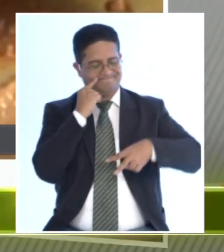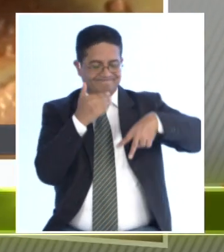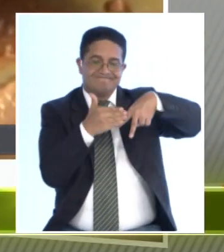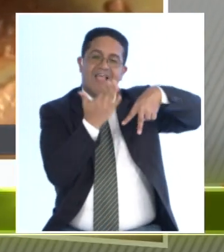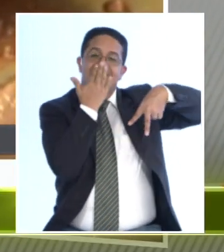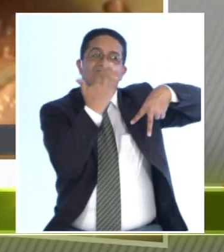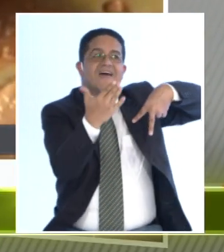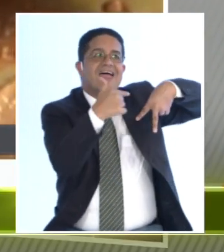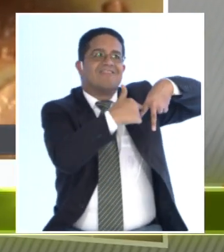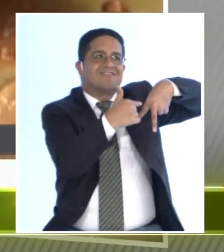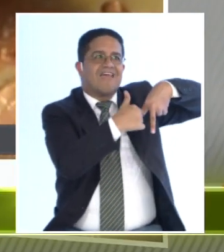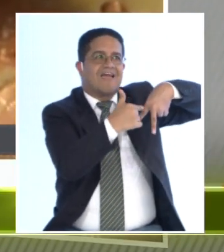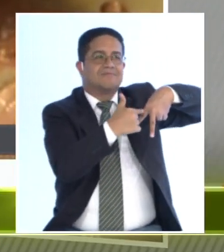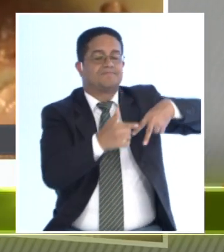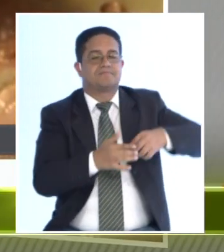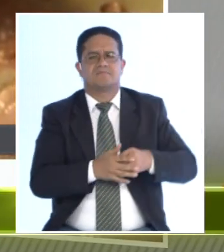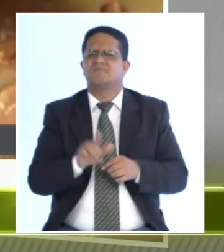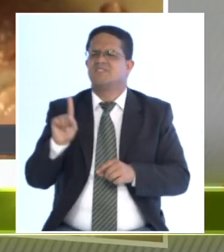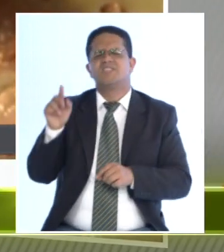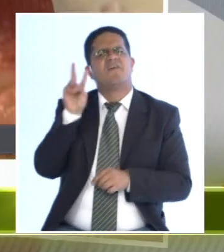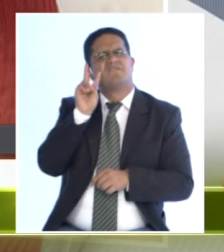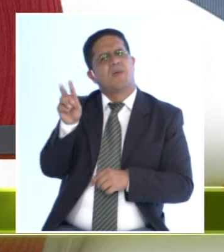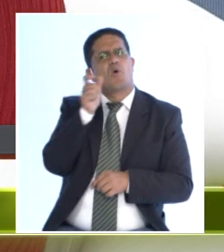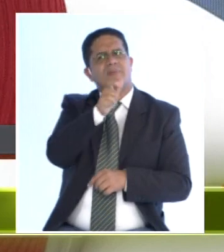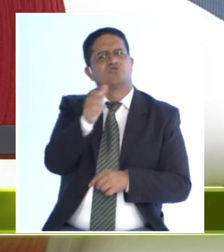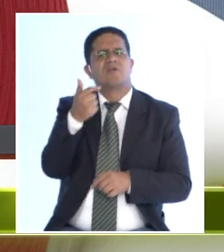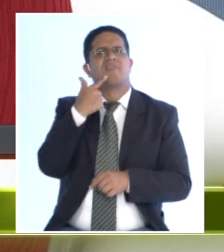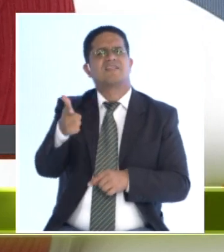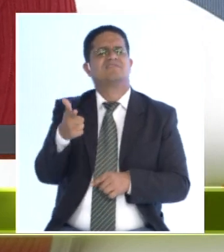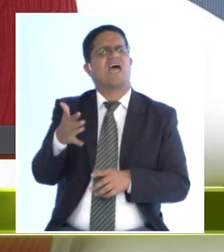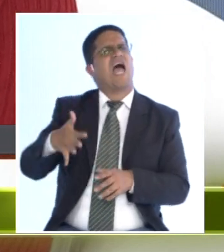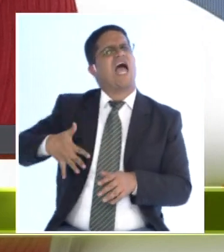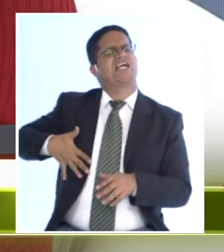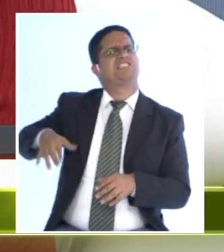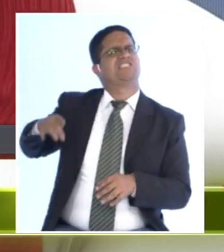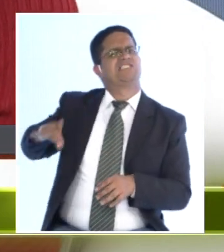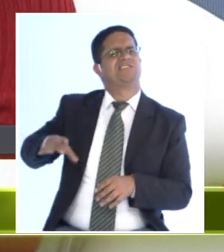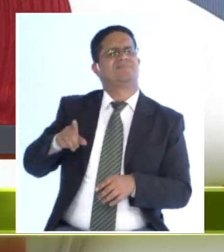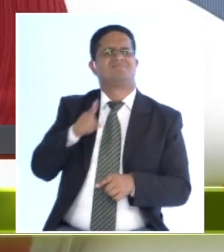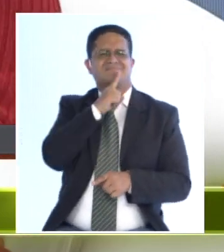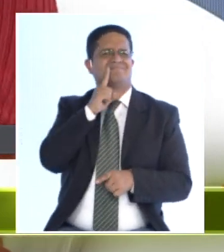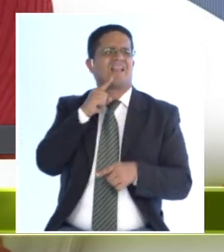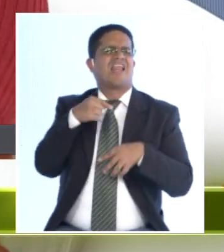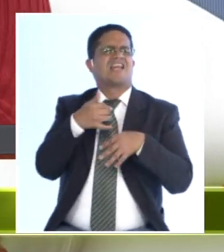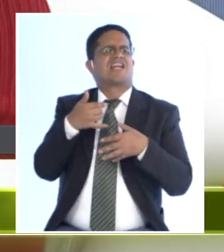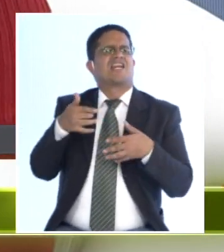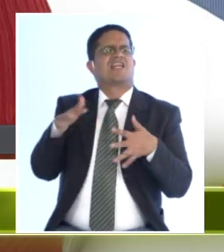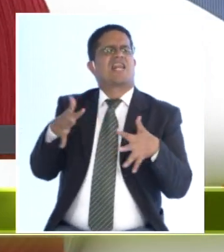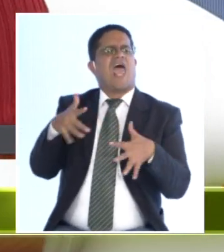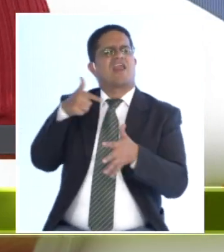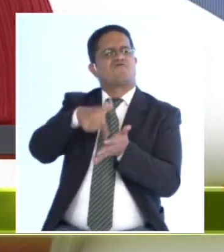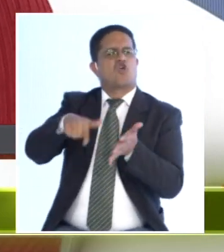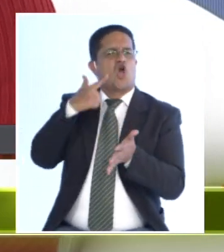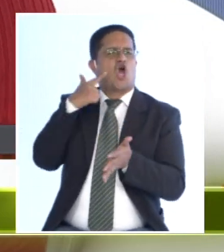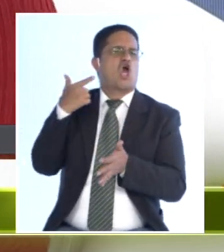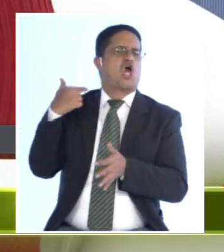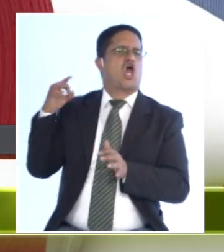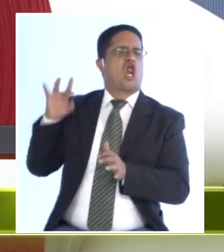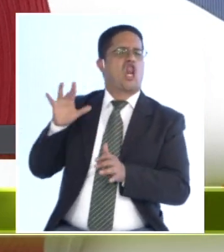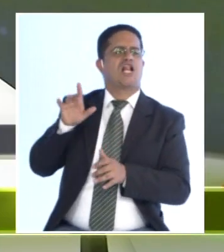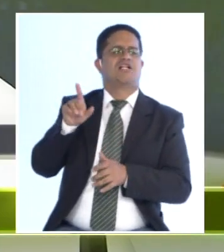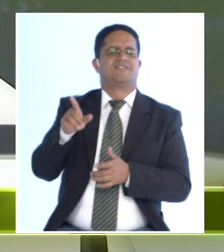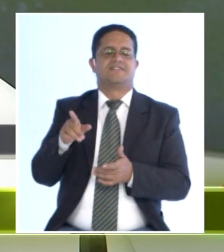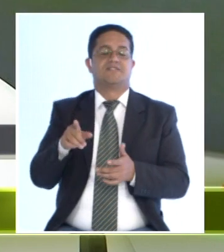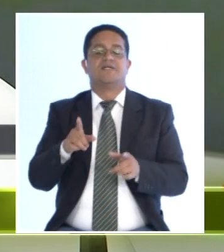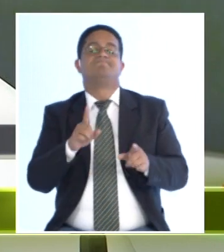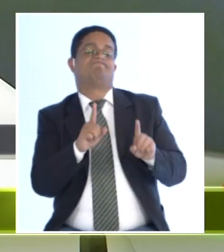delantera del cuerpo. Claro, y además vemos pacientes que dicen, no, ese es el nervio ciático, eso es Así que es. simplemente es el nervio que está inflamado, eso no pasa nada.